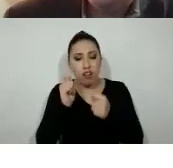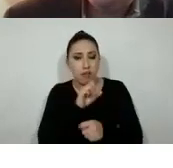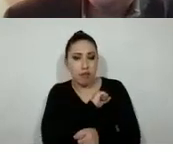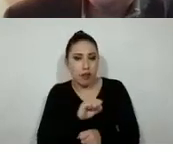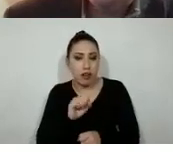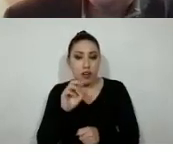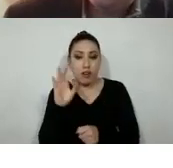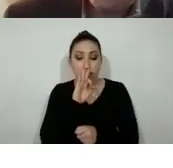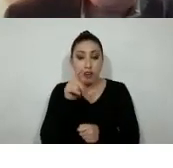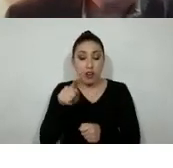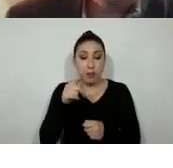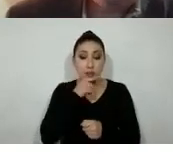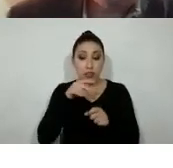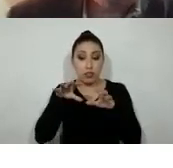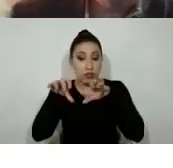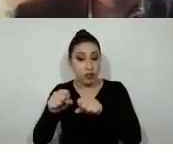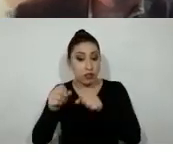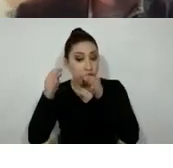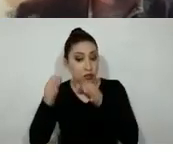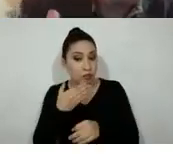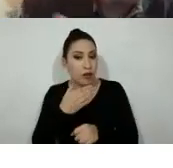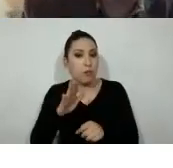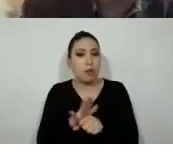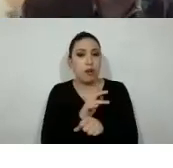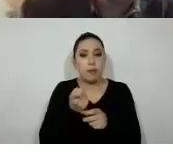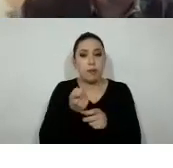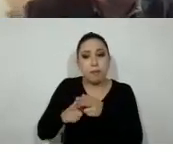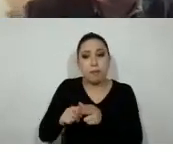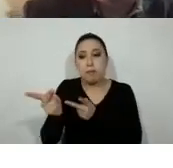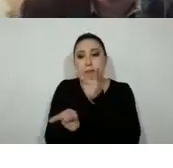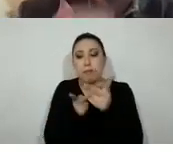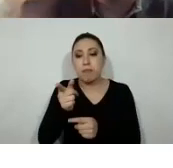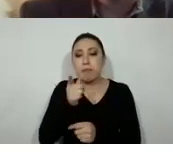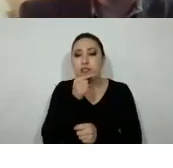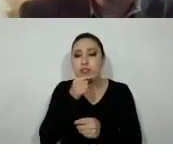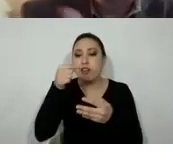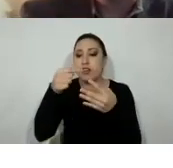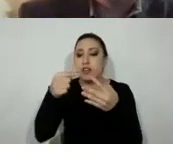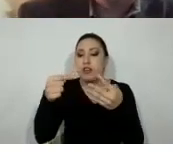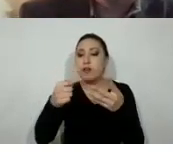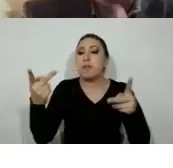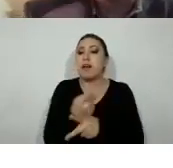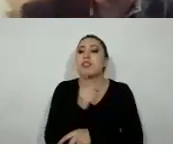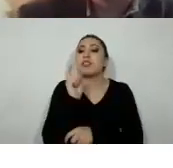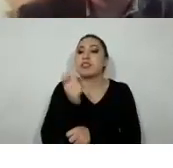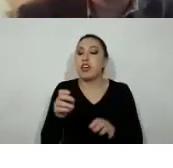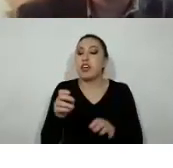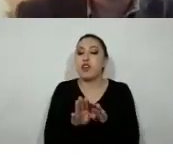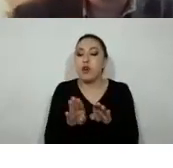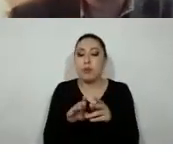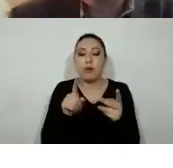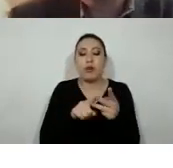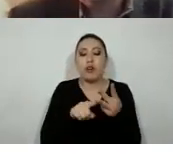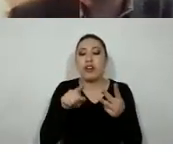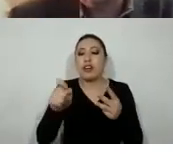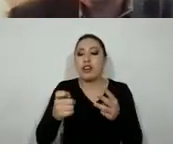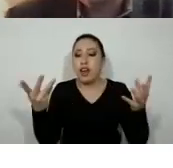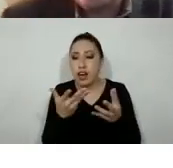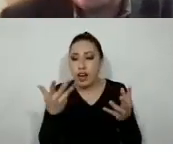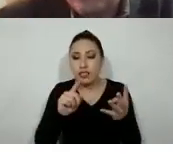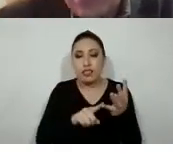flagrancia. Empieza a cuestionar a los policías cómo fue que ocurrió, en qué momento, en qué tiempos, en qué